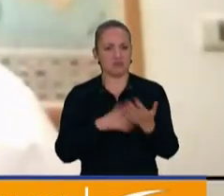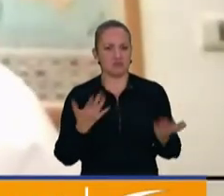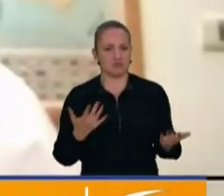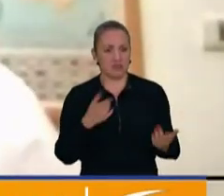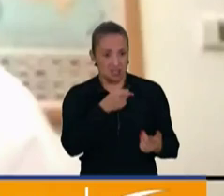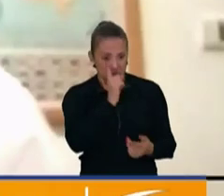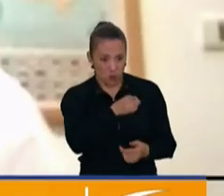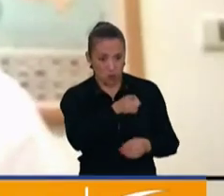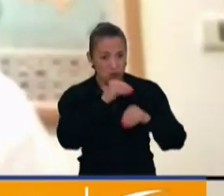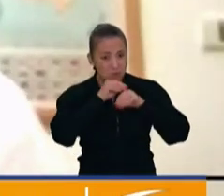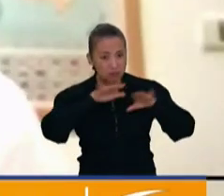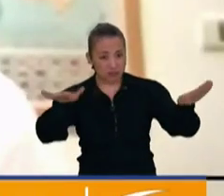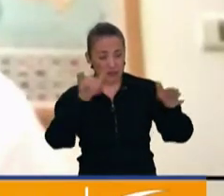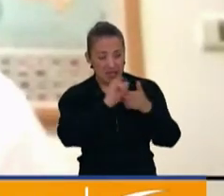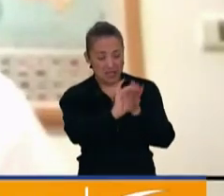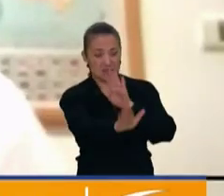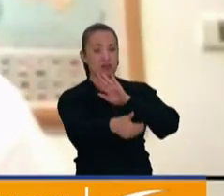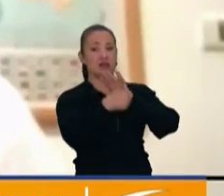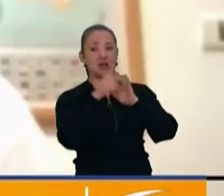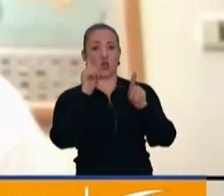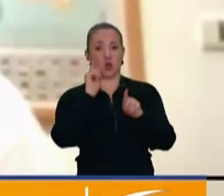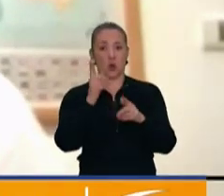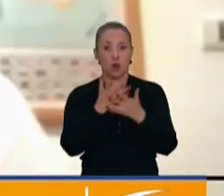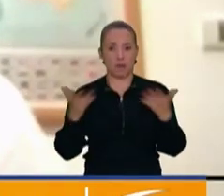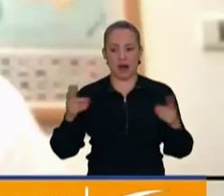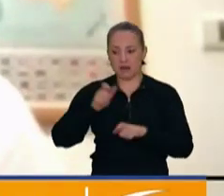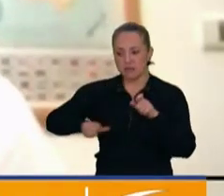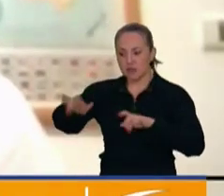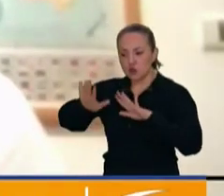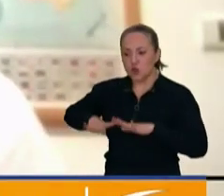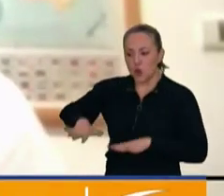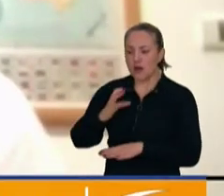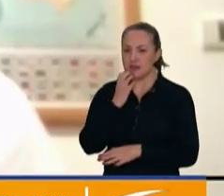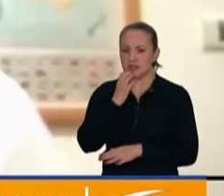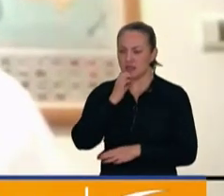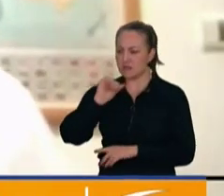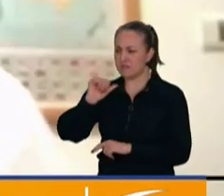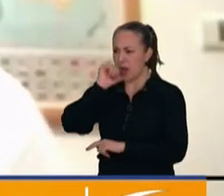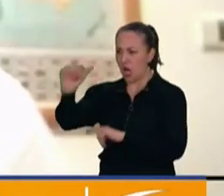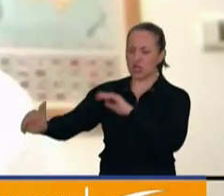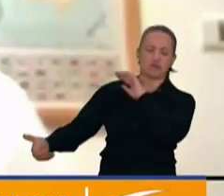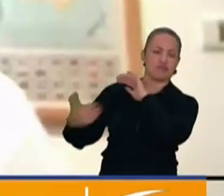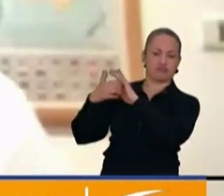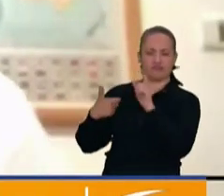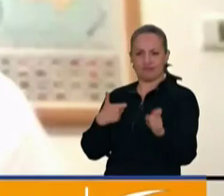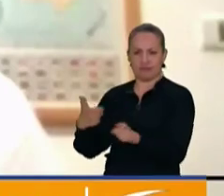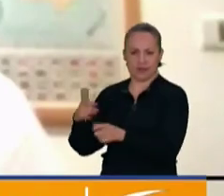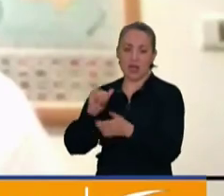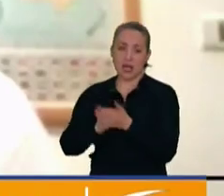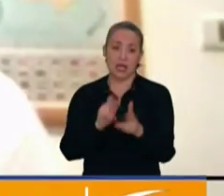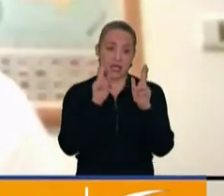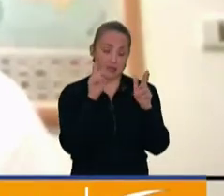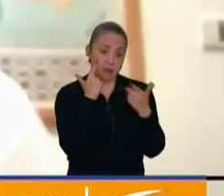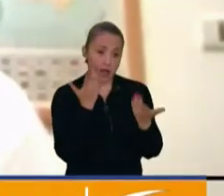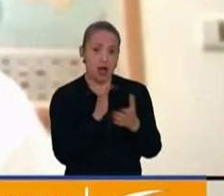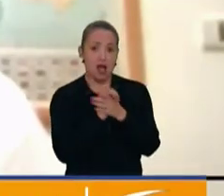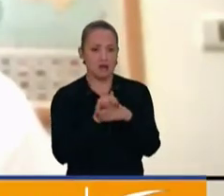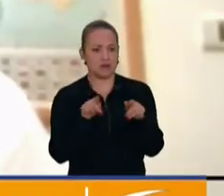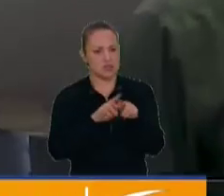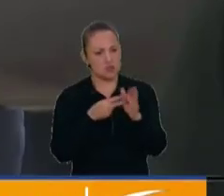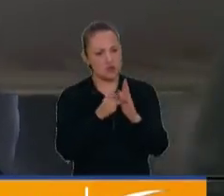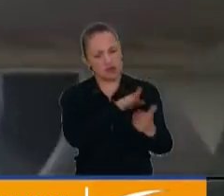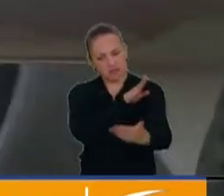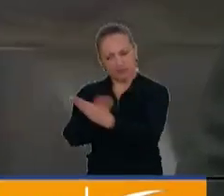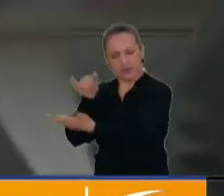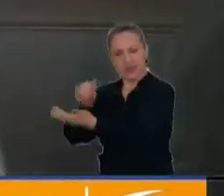después de ese tipo de ataque brutal contra los civiles israelíes, esperamos de nuestros amigos que condenen al